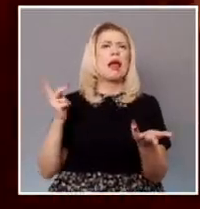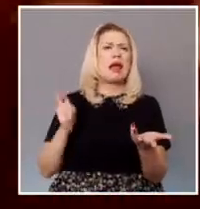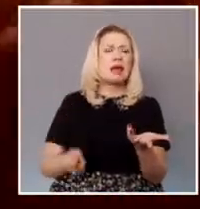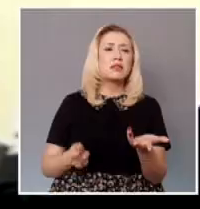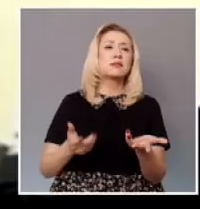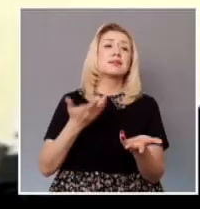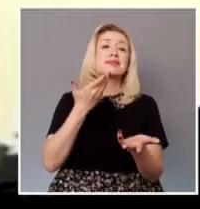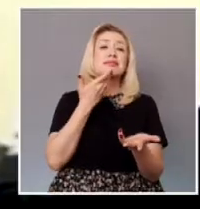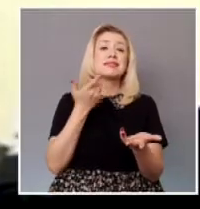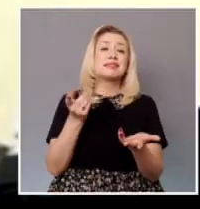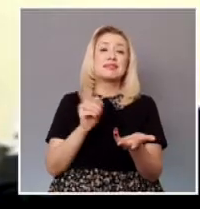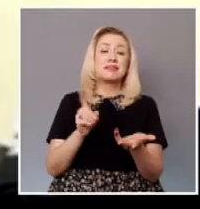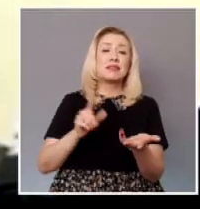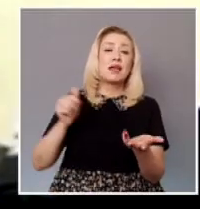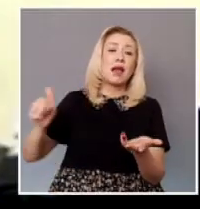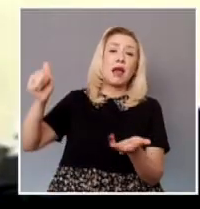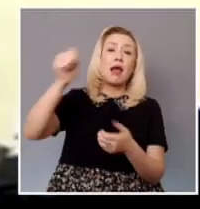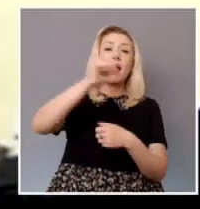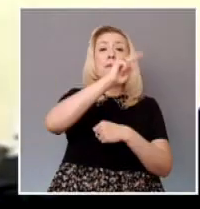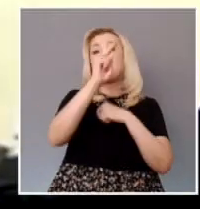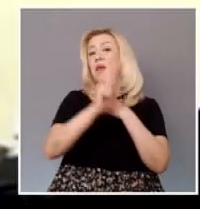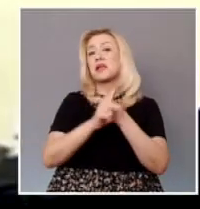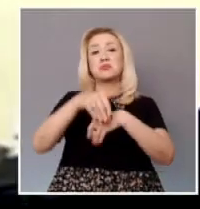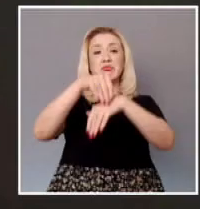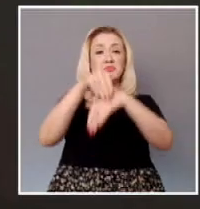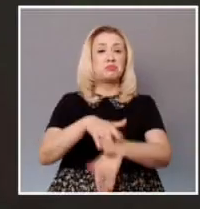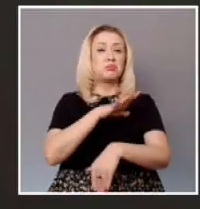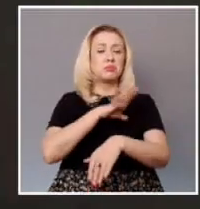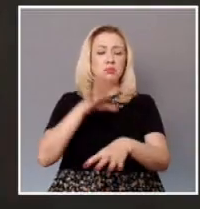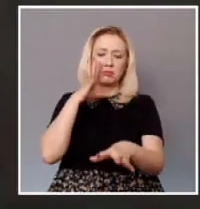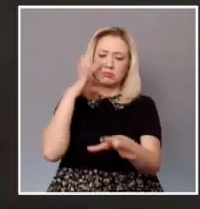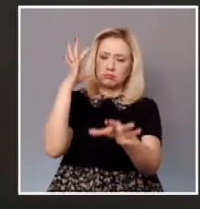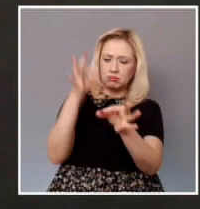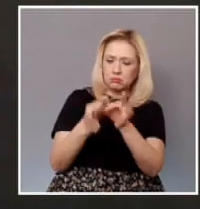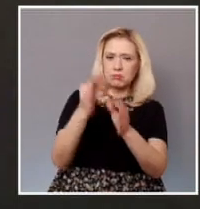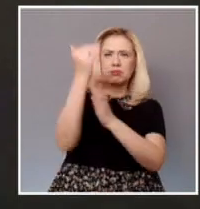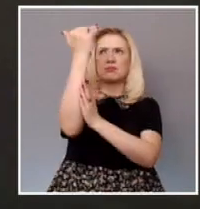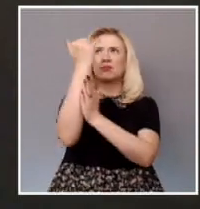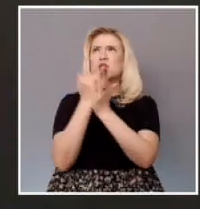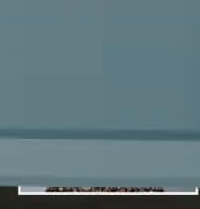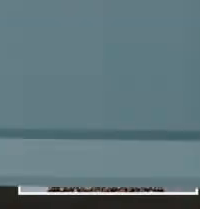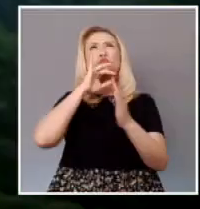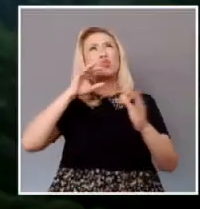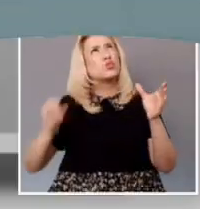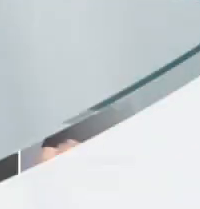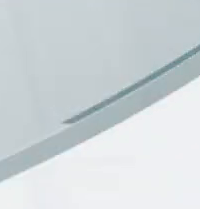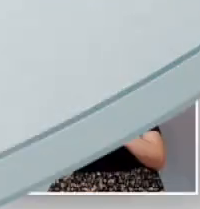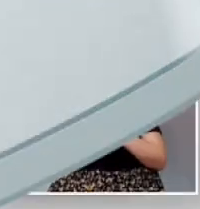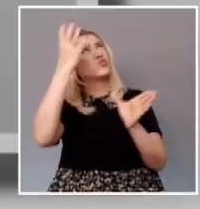las naciones no han cumplido con el compromiso de reducir las emisiones de contaminantes.